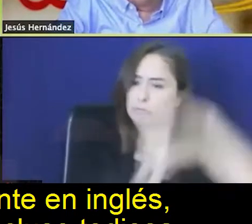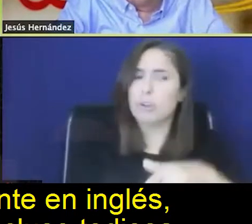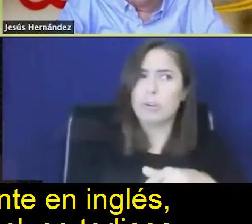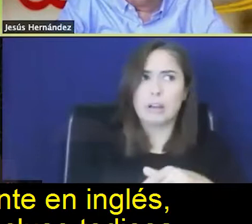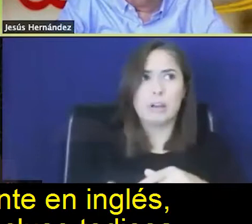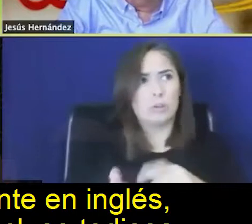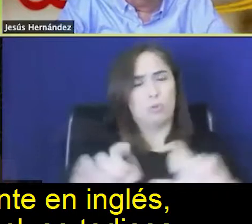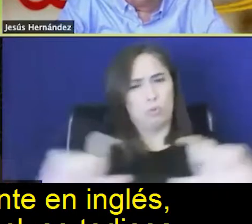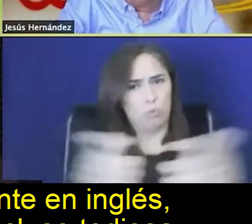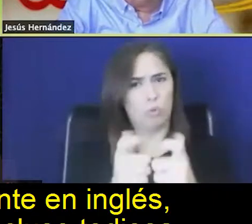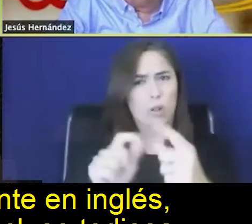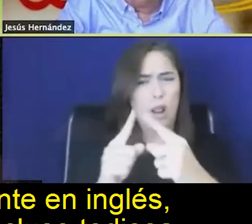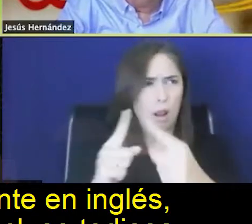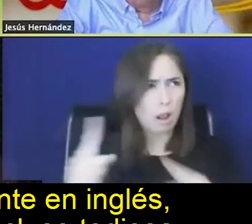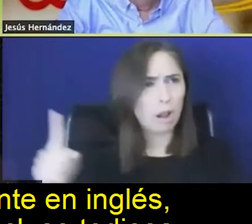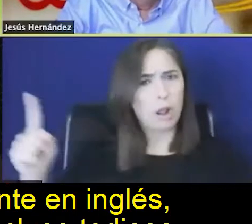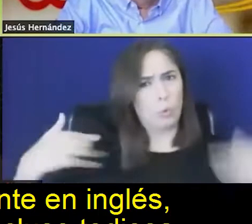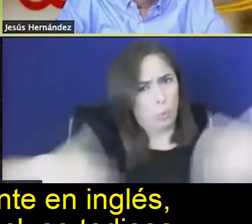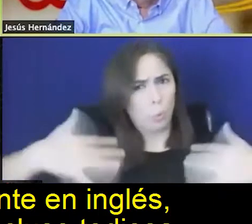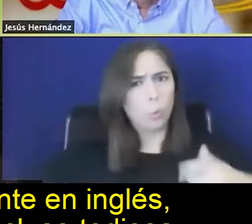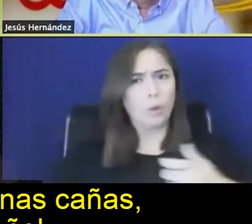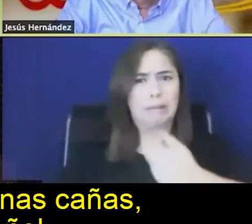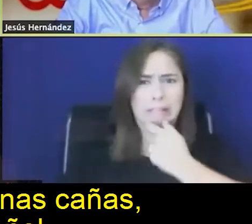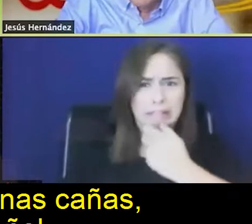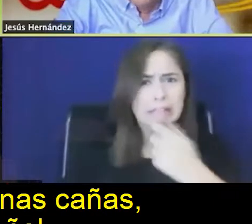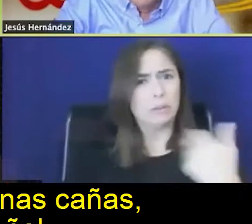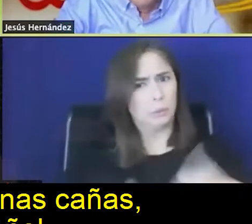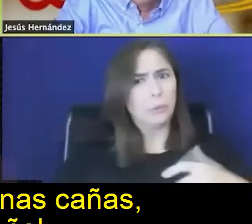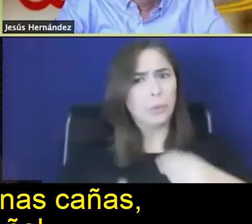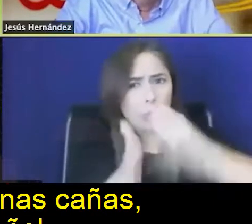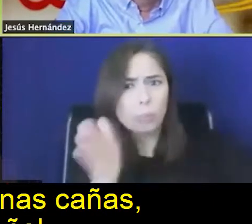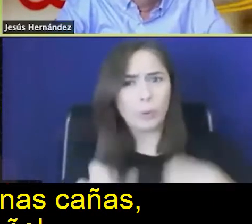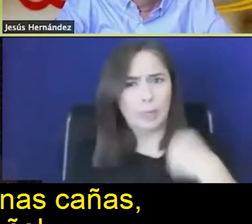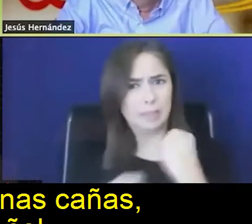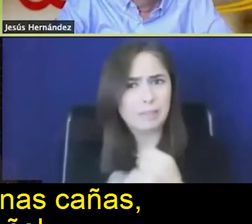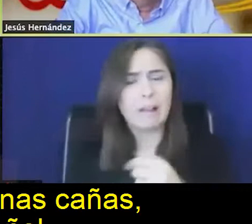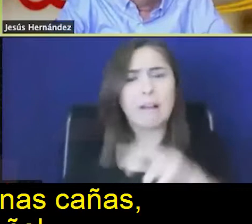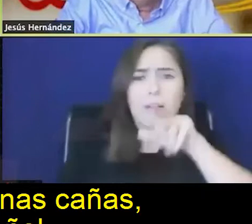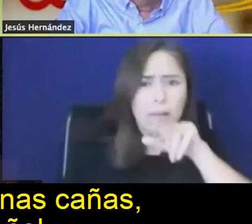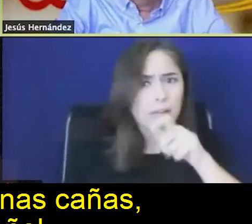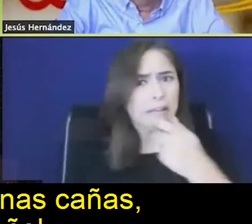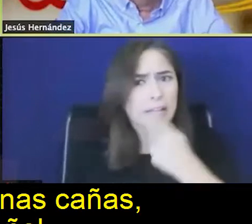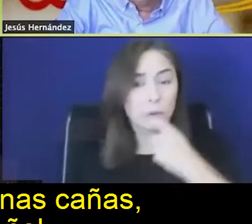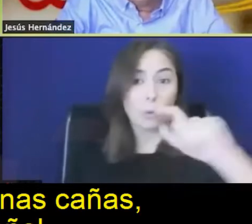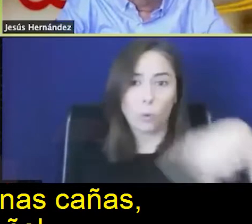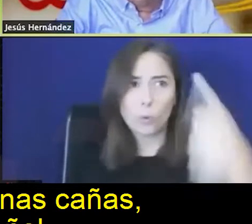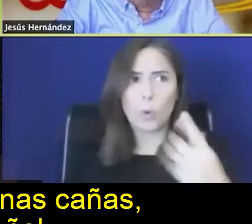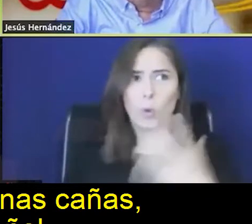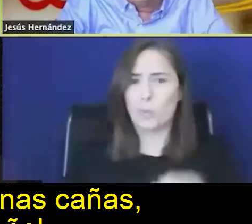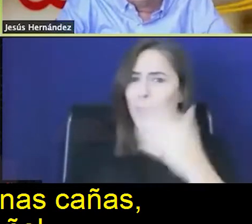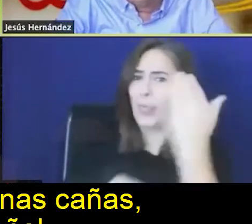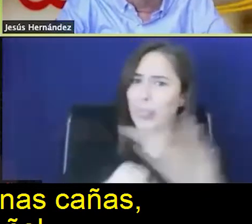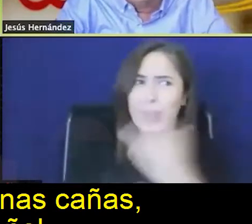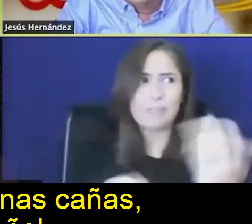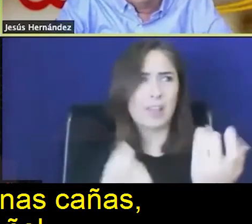larguísima y a veces hasta incluso tediosa y dura, trabajando en inglés, luego de poderte echar unas cañas, unas